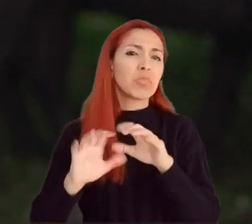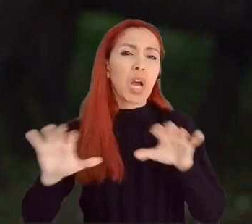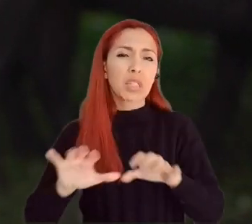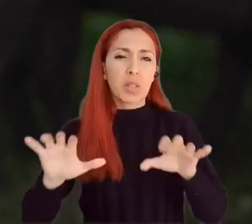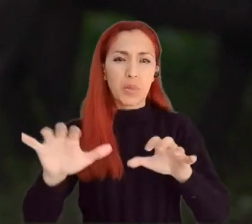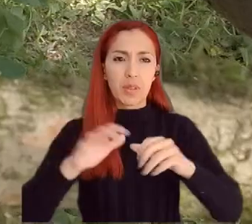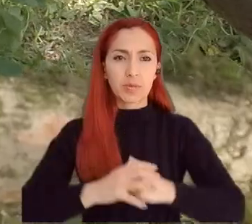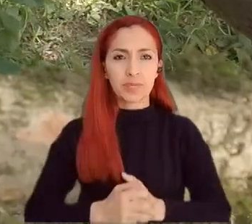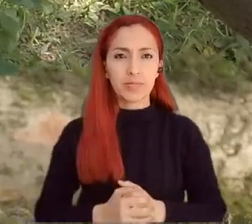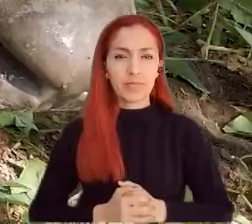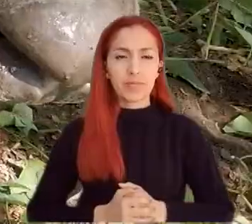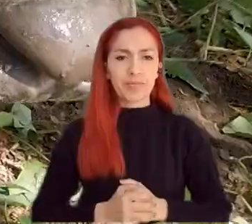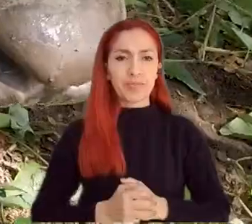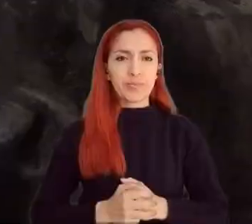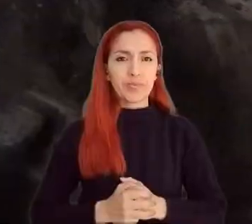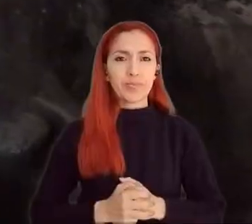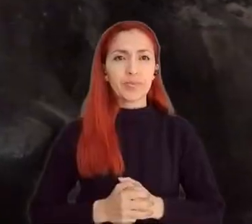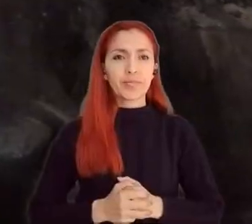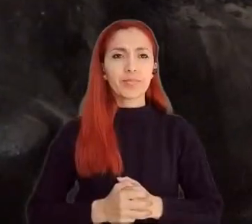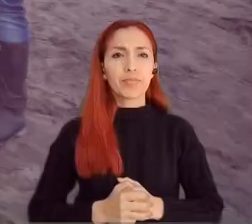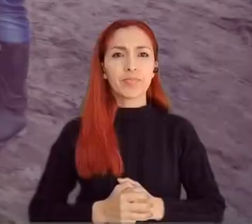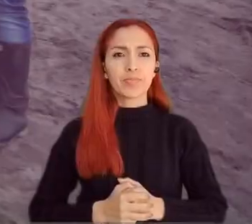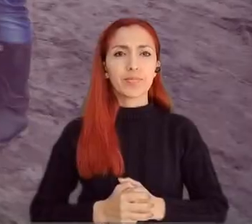las actividades.